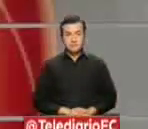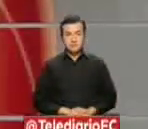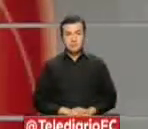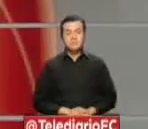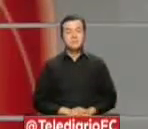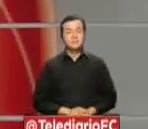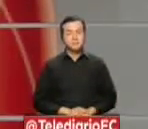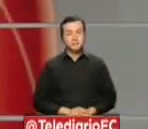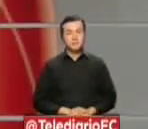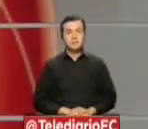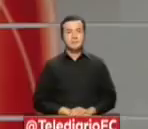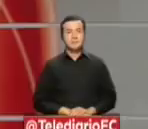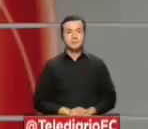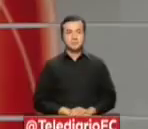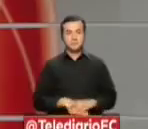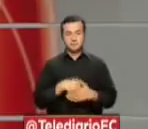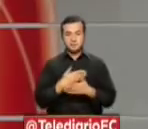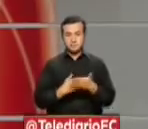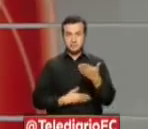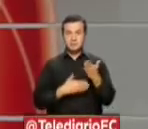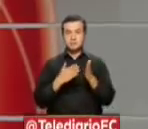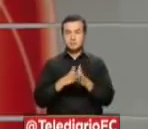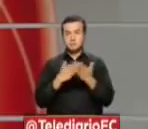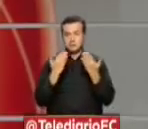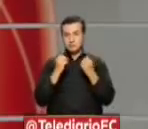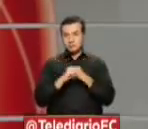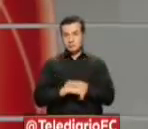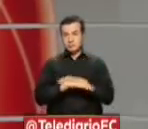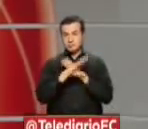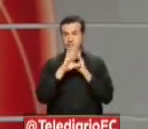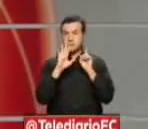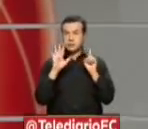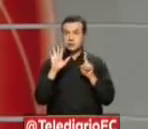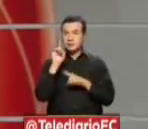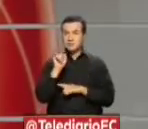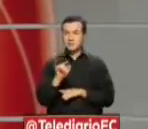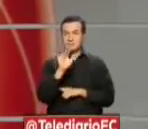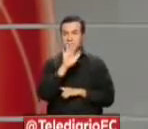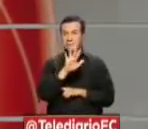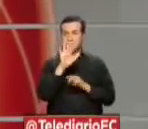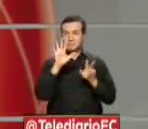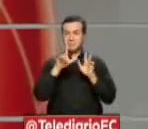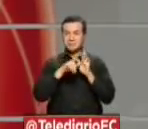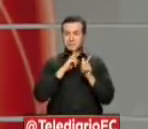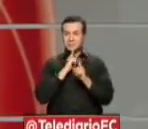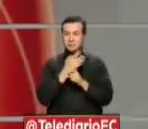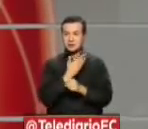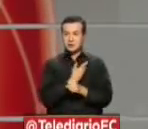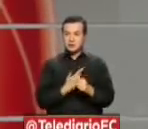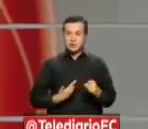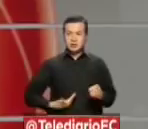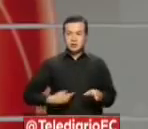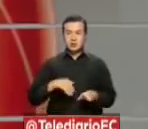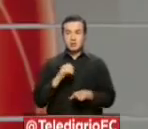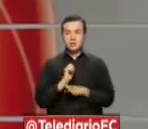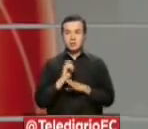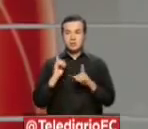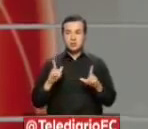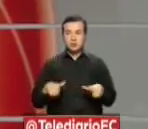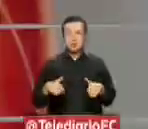Esta es la primera plana del diario El Telégrafo en esta mañana, 6 de la mañana, 58 minutos. El presidente de la República, Lenín